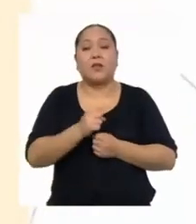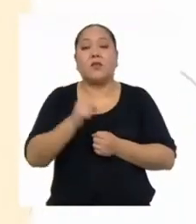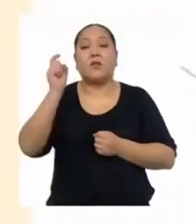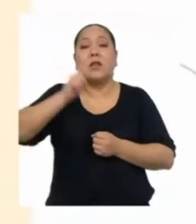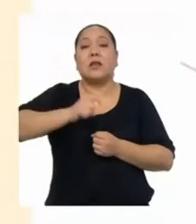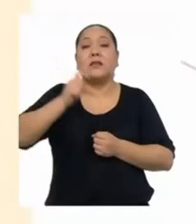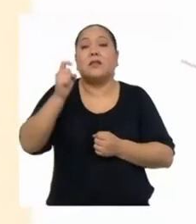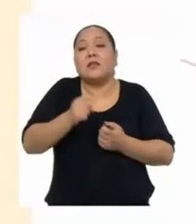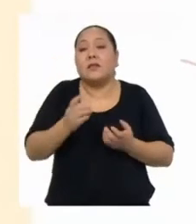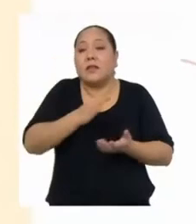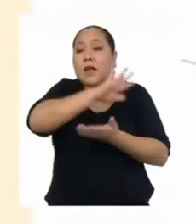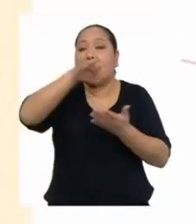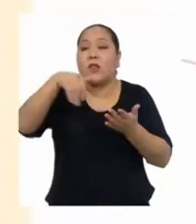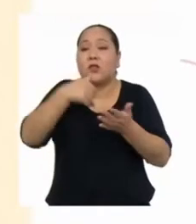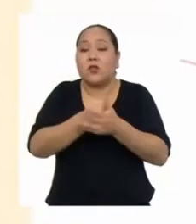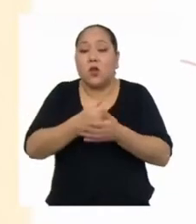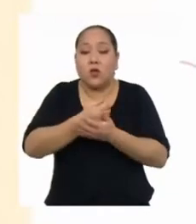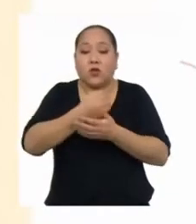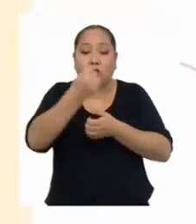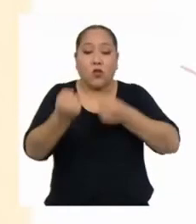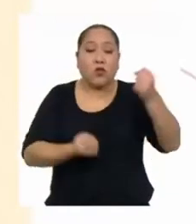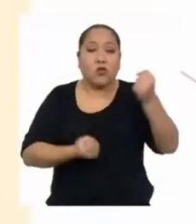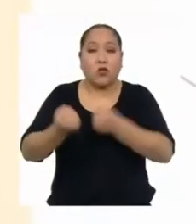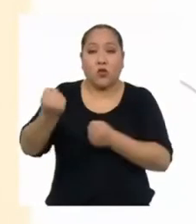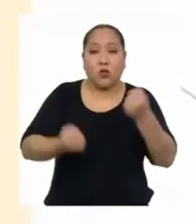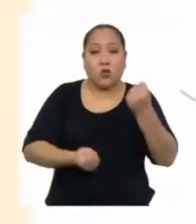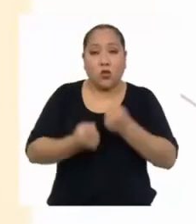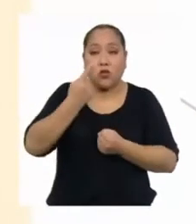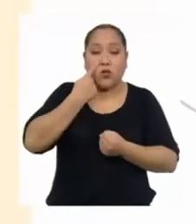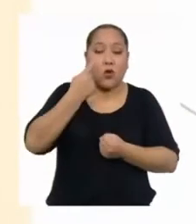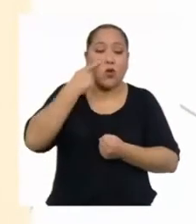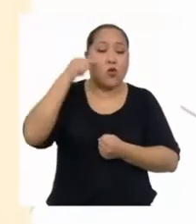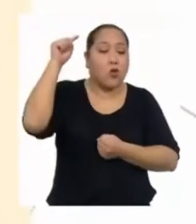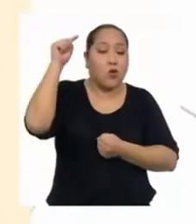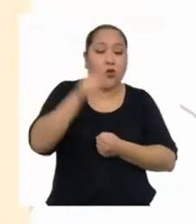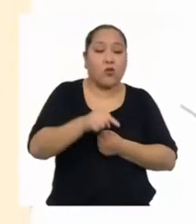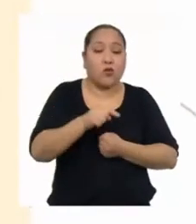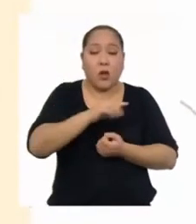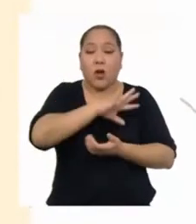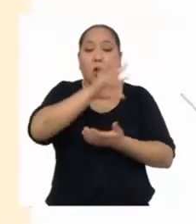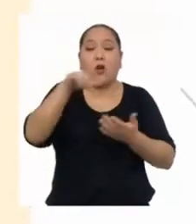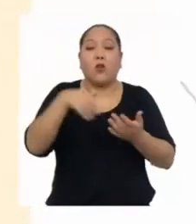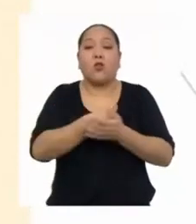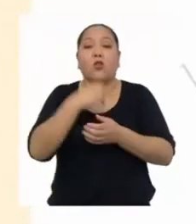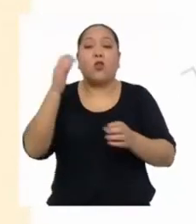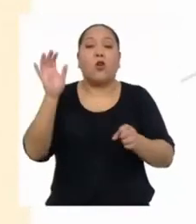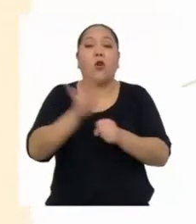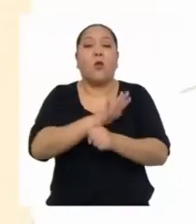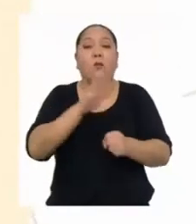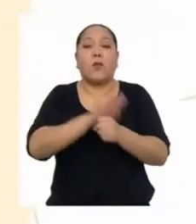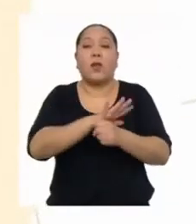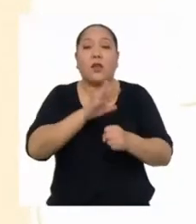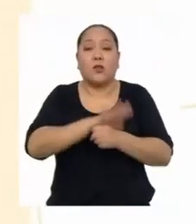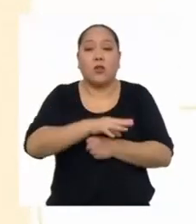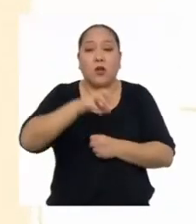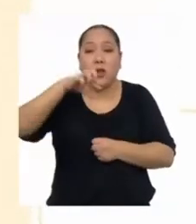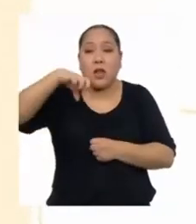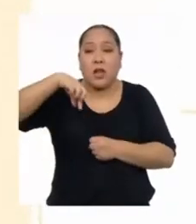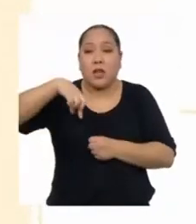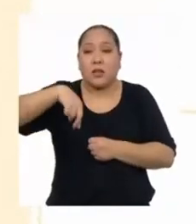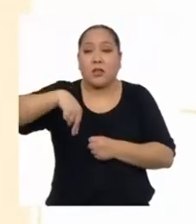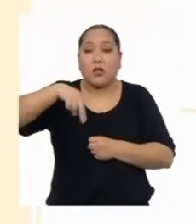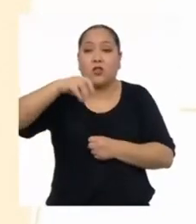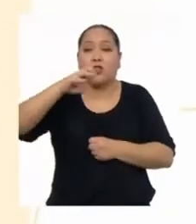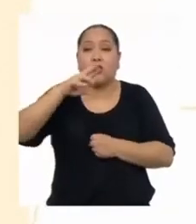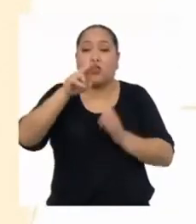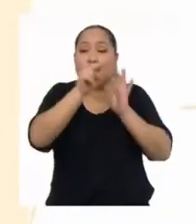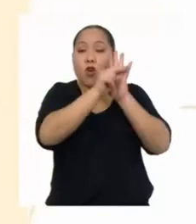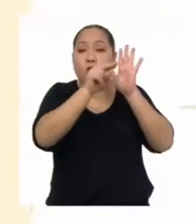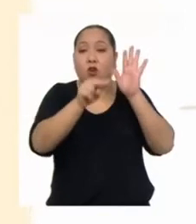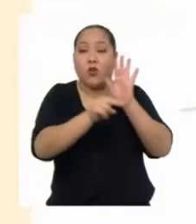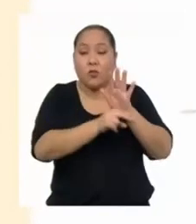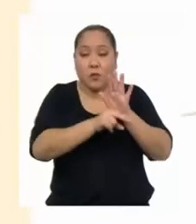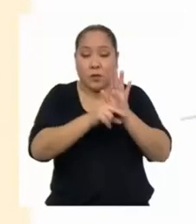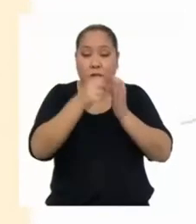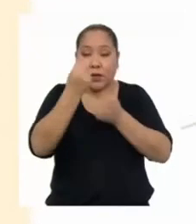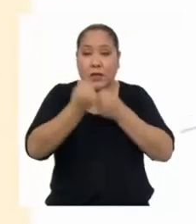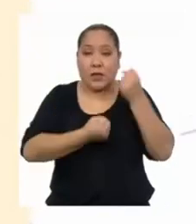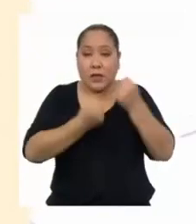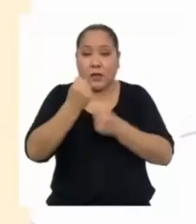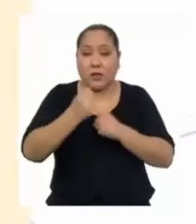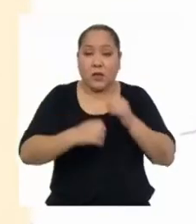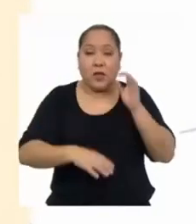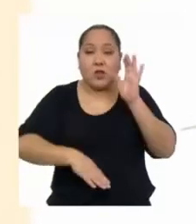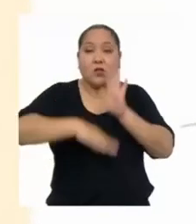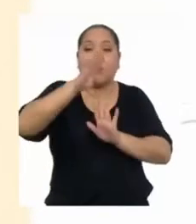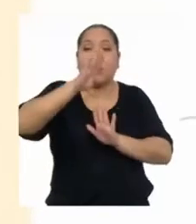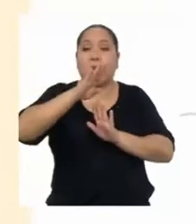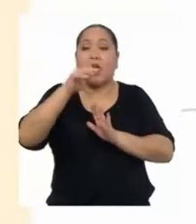que todos los conductores conozcan en su totalidad las normas de tránsito y hayan superado los exámenes